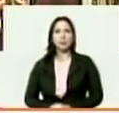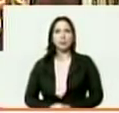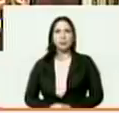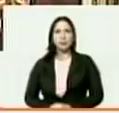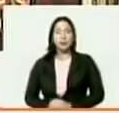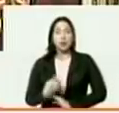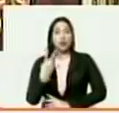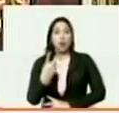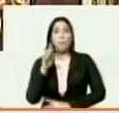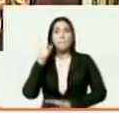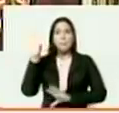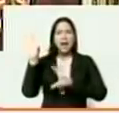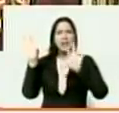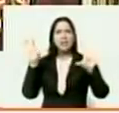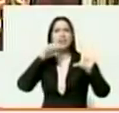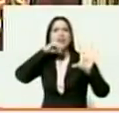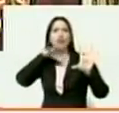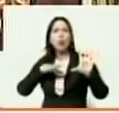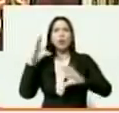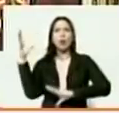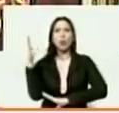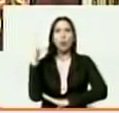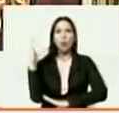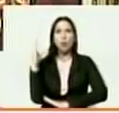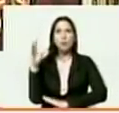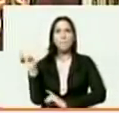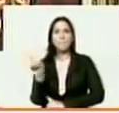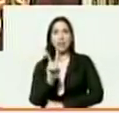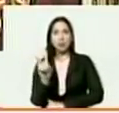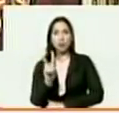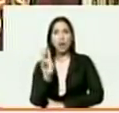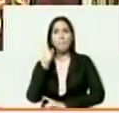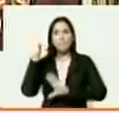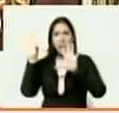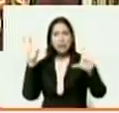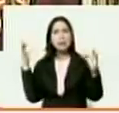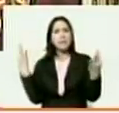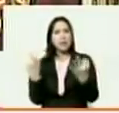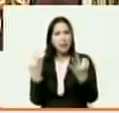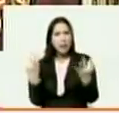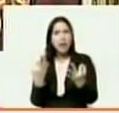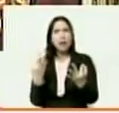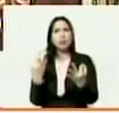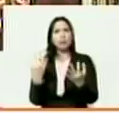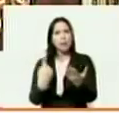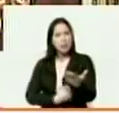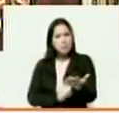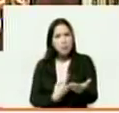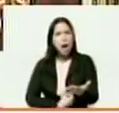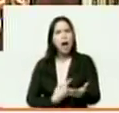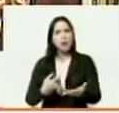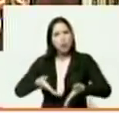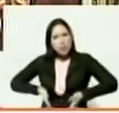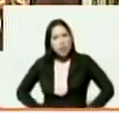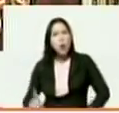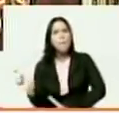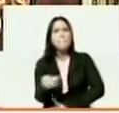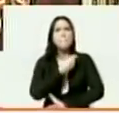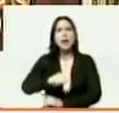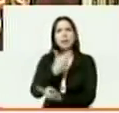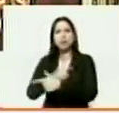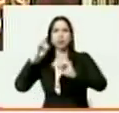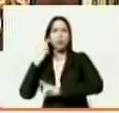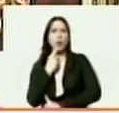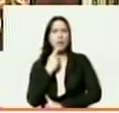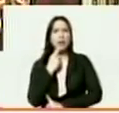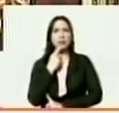Dos países con la historia de Colombia y de Venezuela, países verdaderamente hermanos, hijos de la espada libertadora de